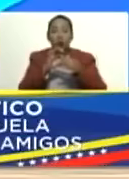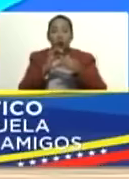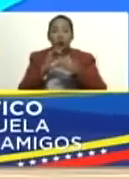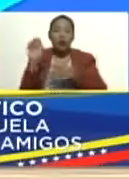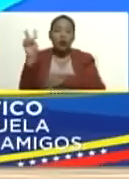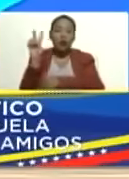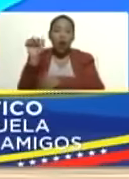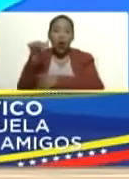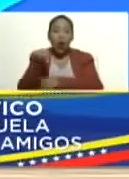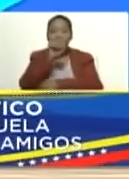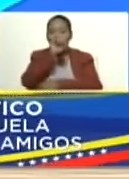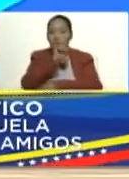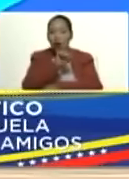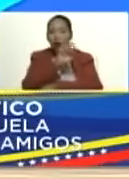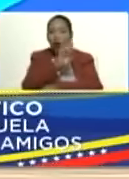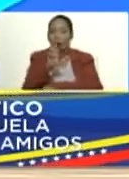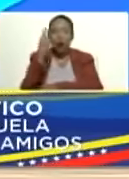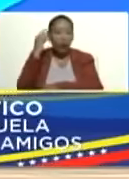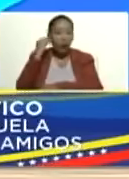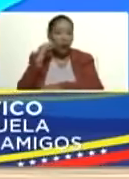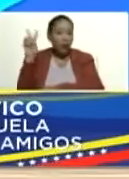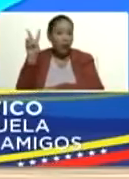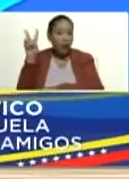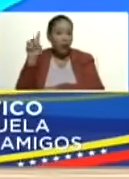amada República Bolivariana de Venezuela.